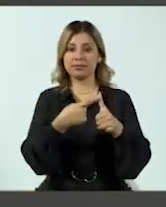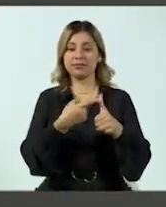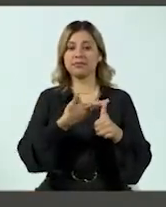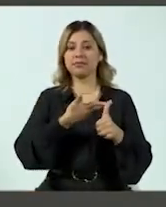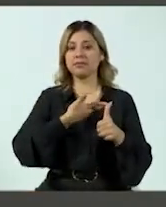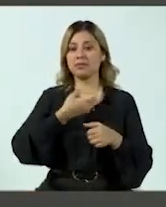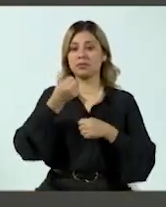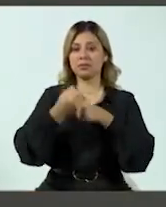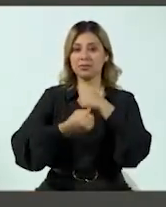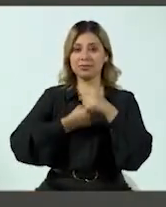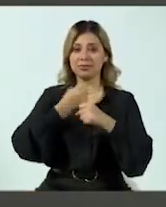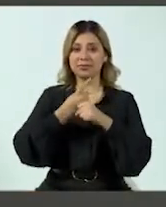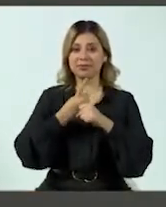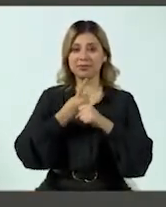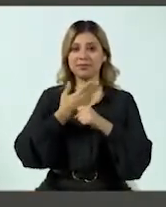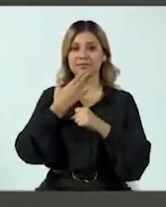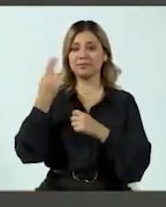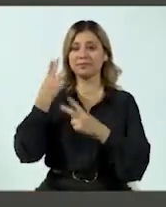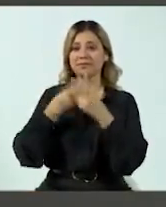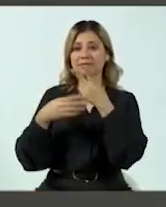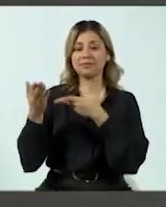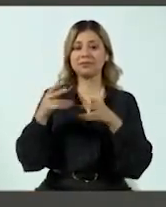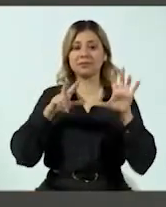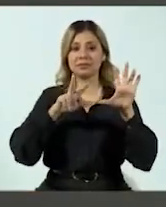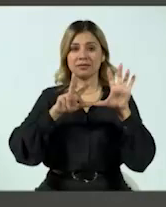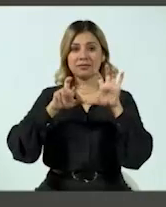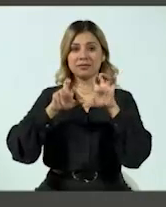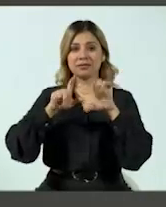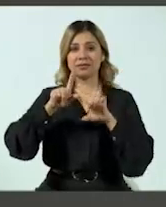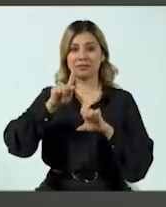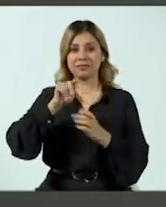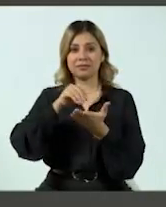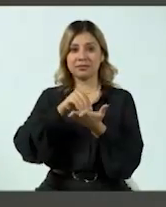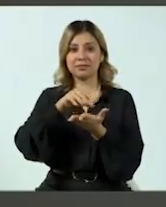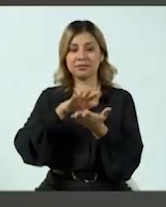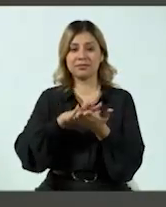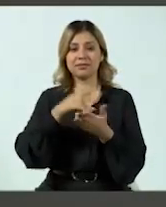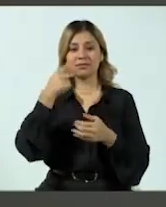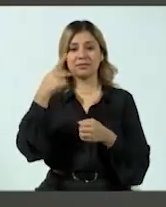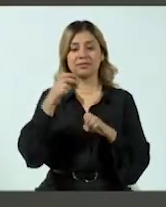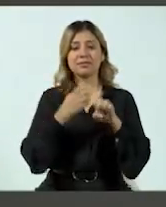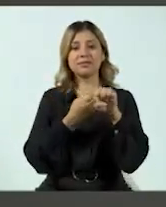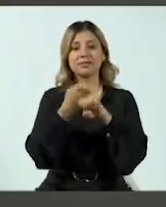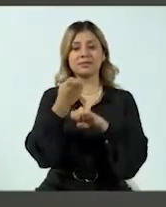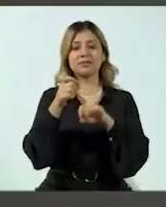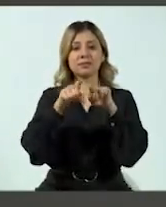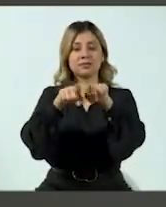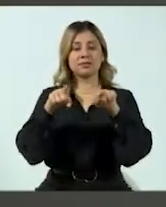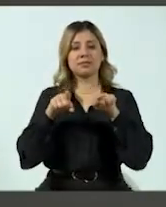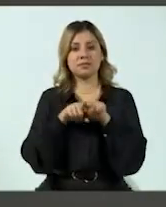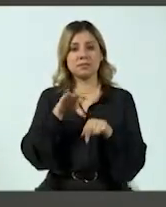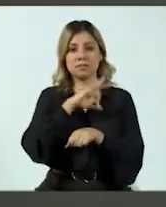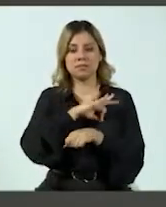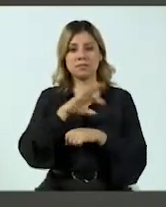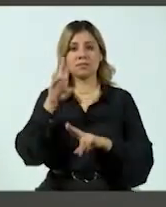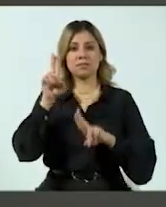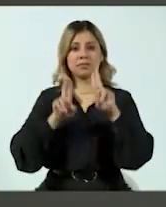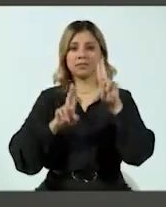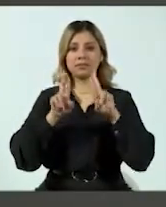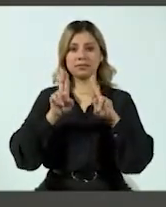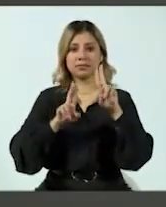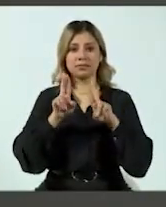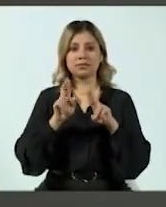tuvimos la oportunidad de recibir más de 870 registros de todo el estado eh pueden ir participando